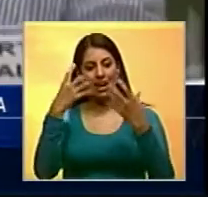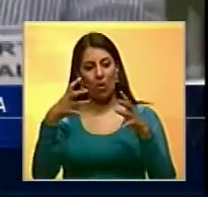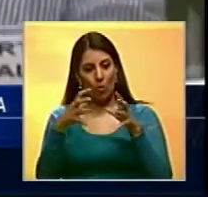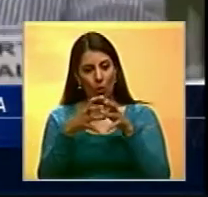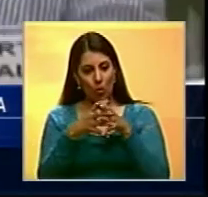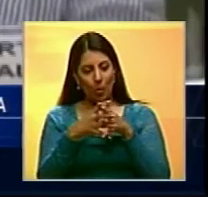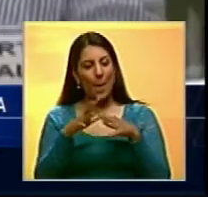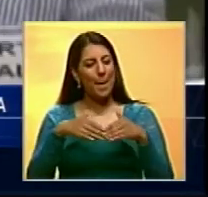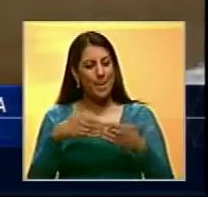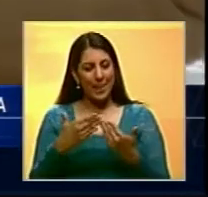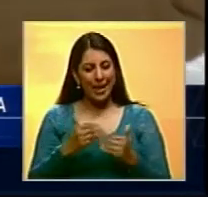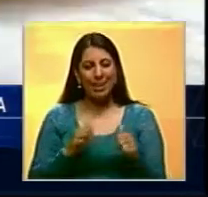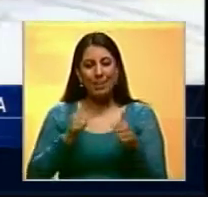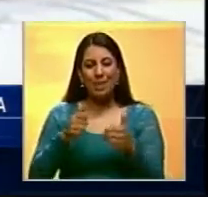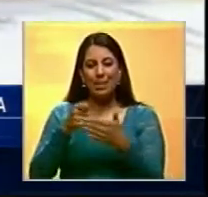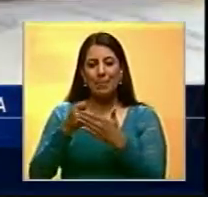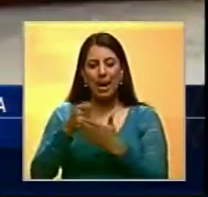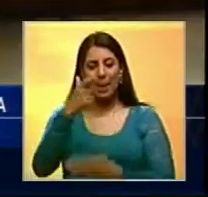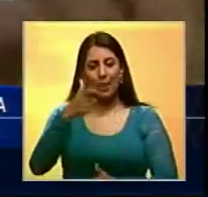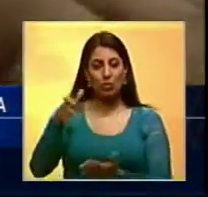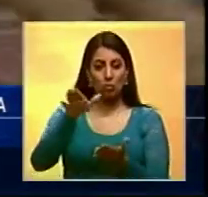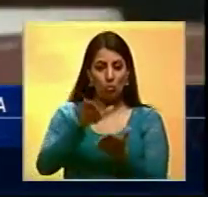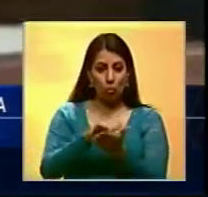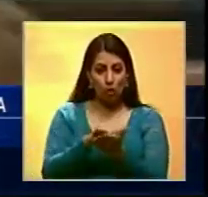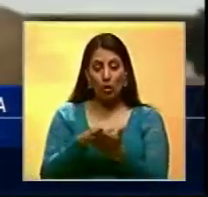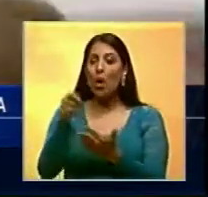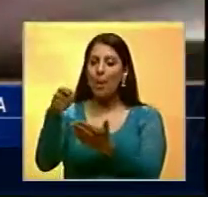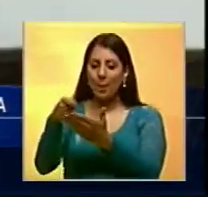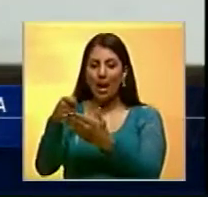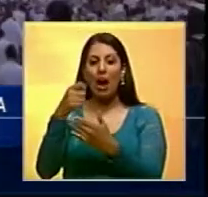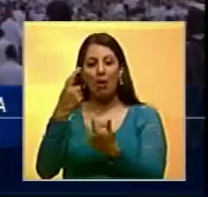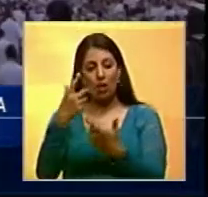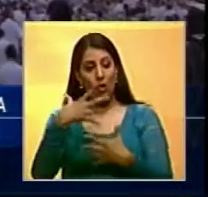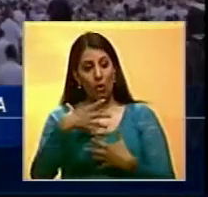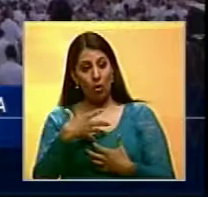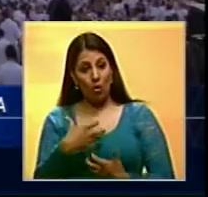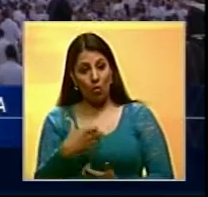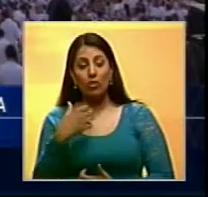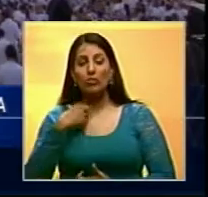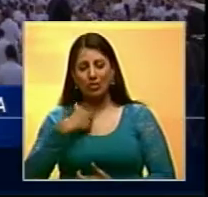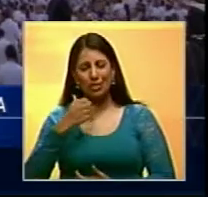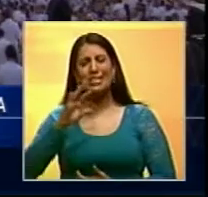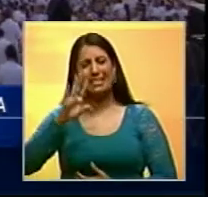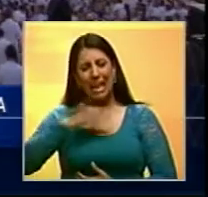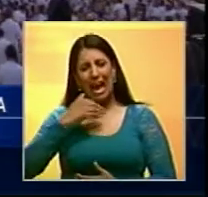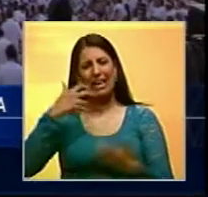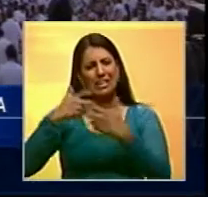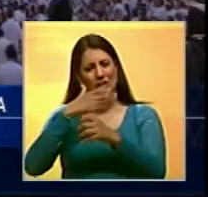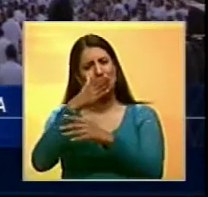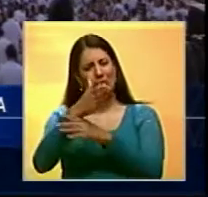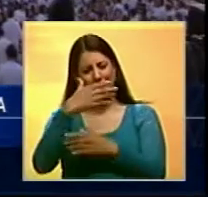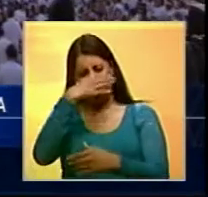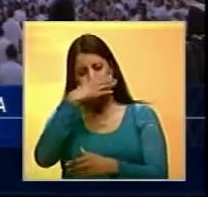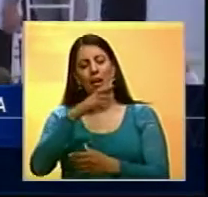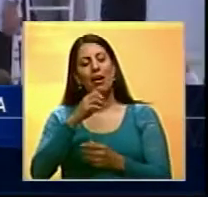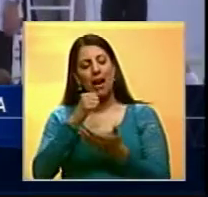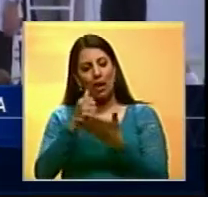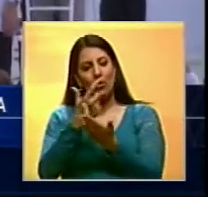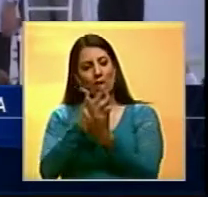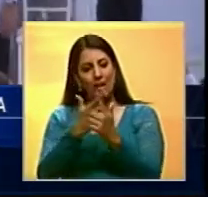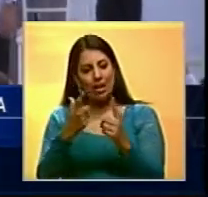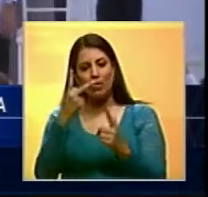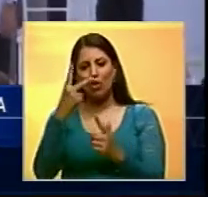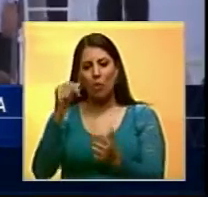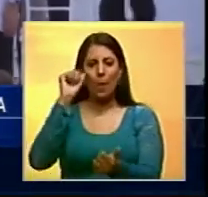patrimonio para la indemnización de víctimas. Asimismo, quienes confiesen delitos de guerra obtendrán el beneficio de la